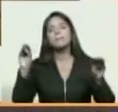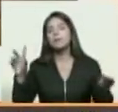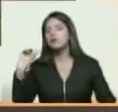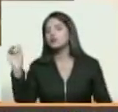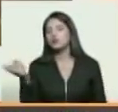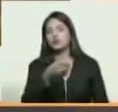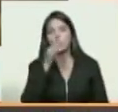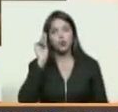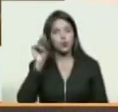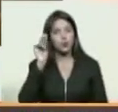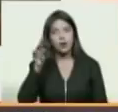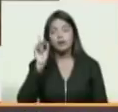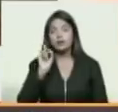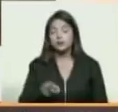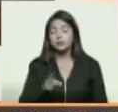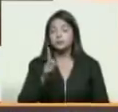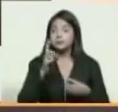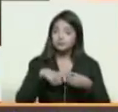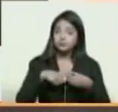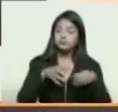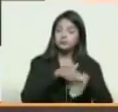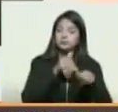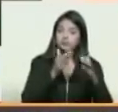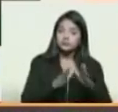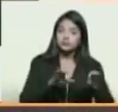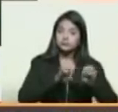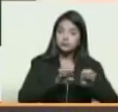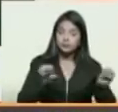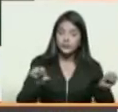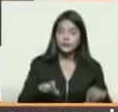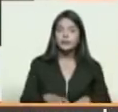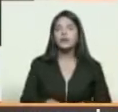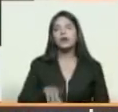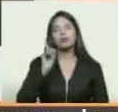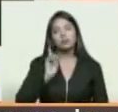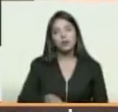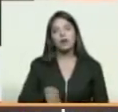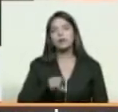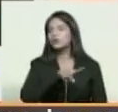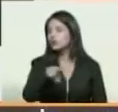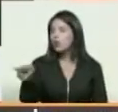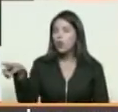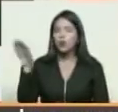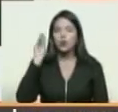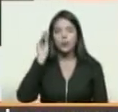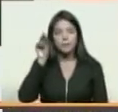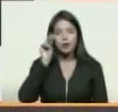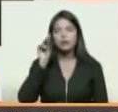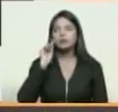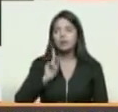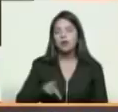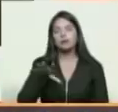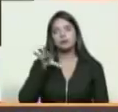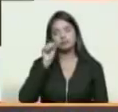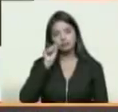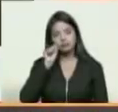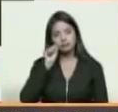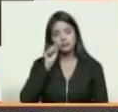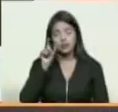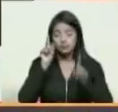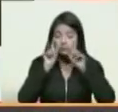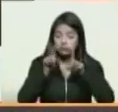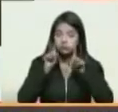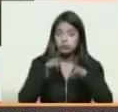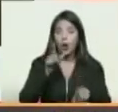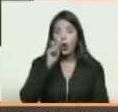docentes activos, dependientes o no del Ministerio de Educación, deben entender que el proceso de formación de hombres y